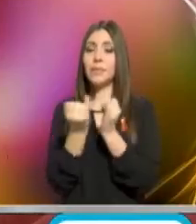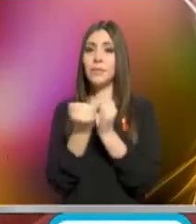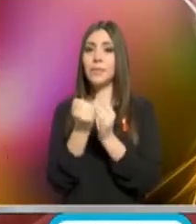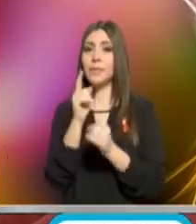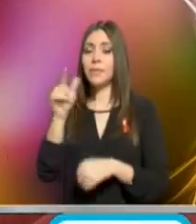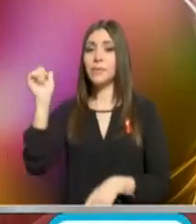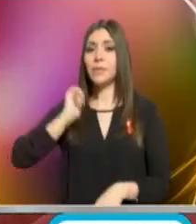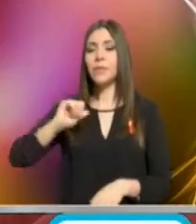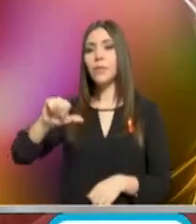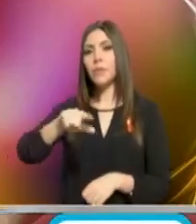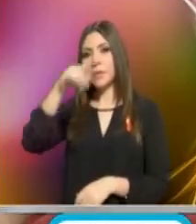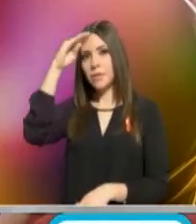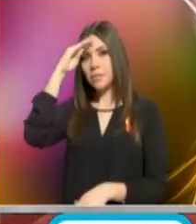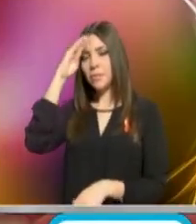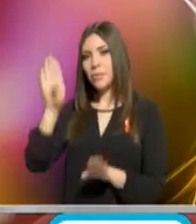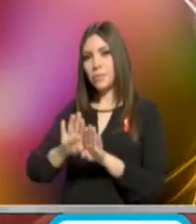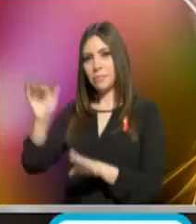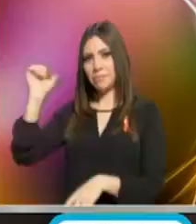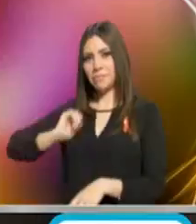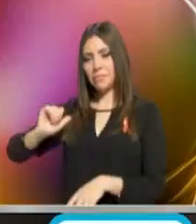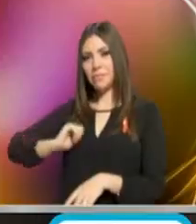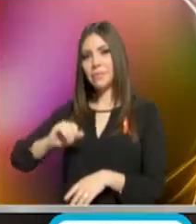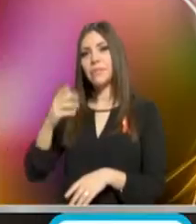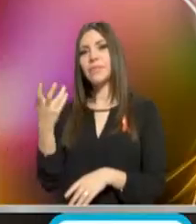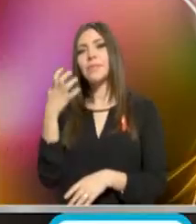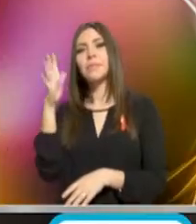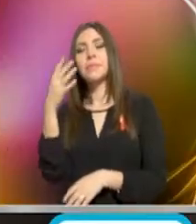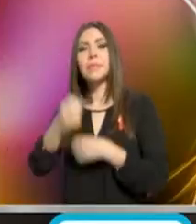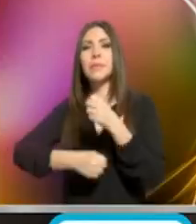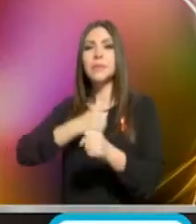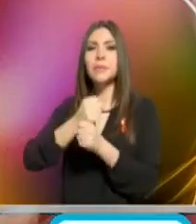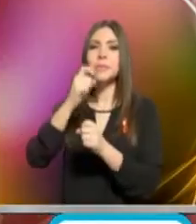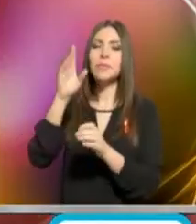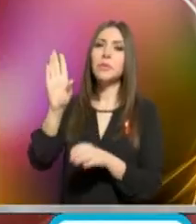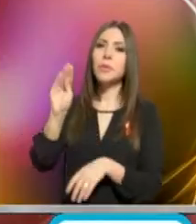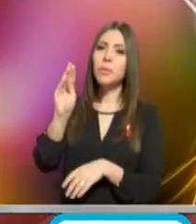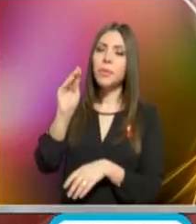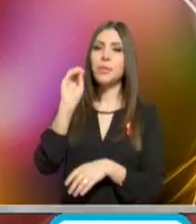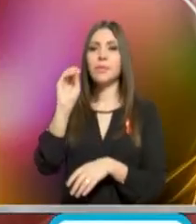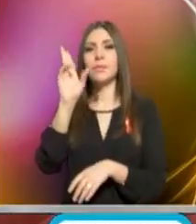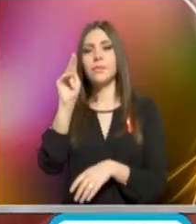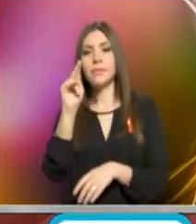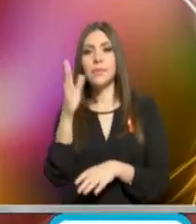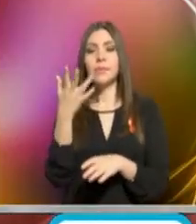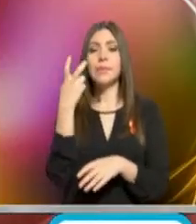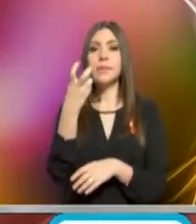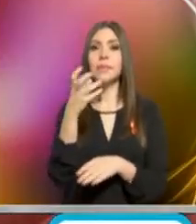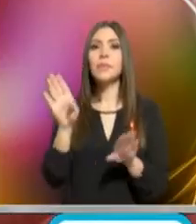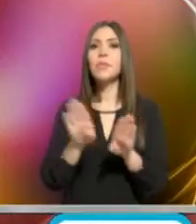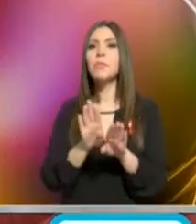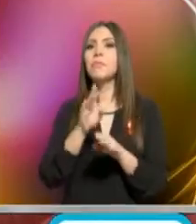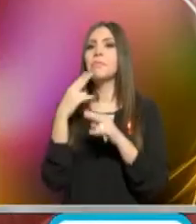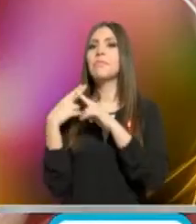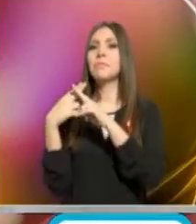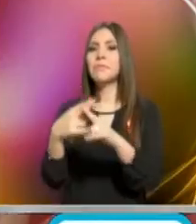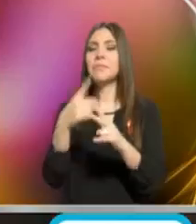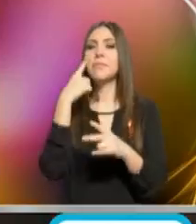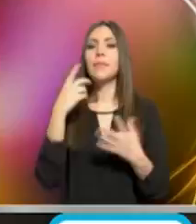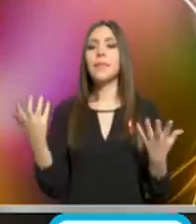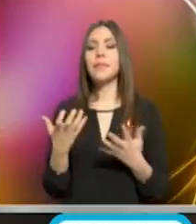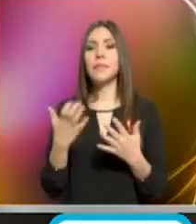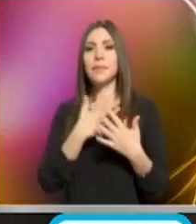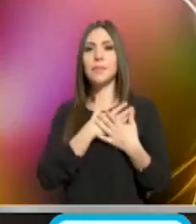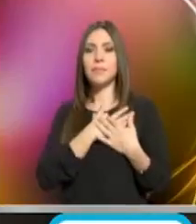estas canciones que hoy consideramos retro, de estas noventeras, incluso ochenteras, pero que han sido ya clásicos para hacer el